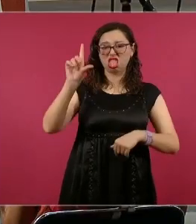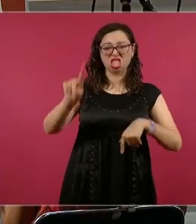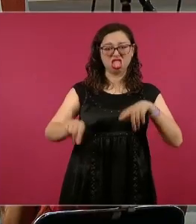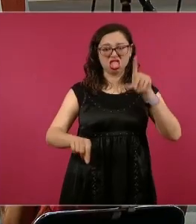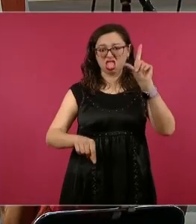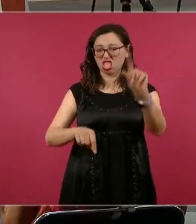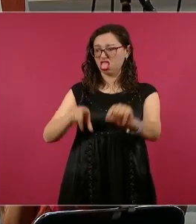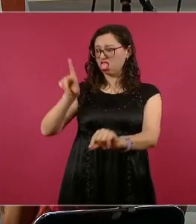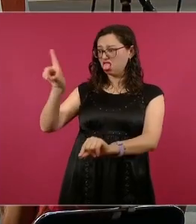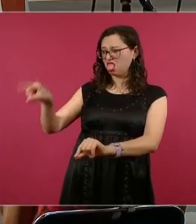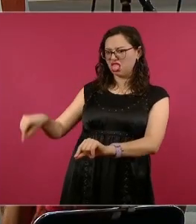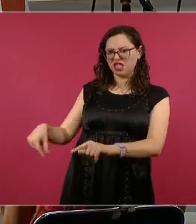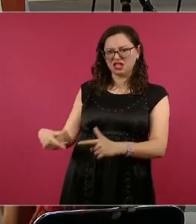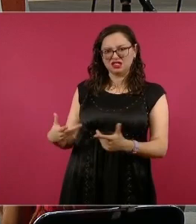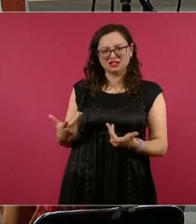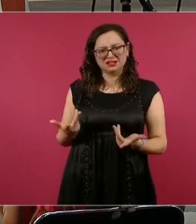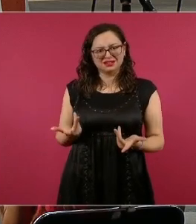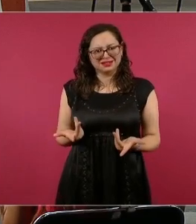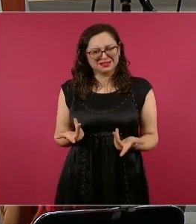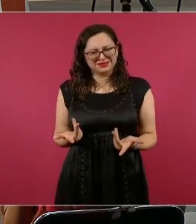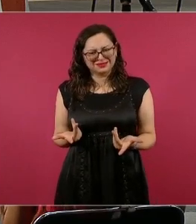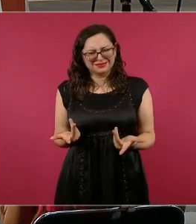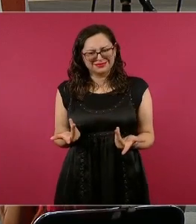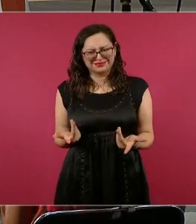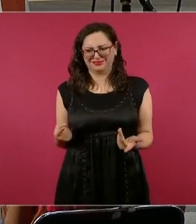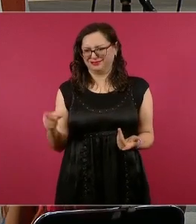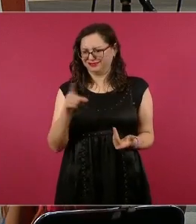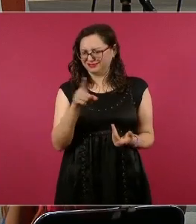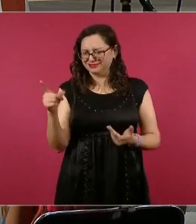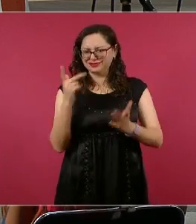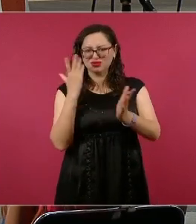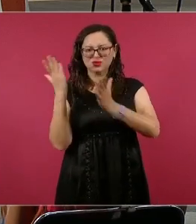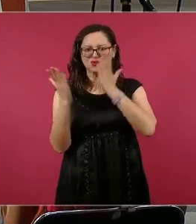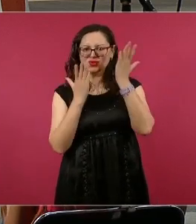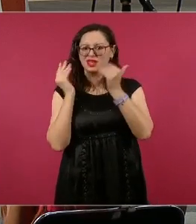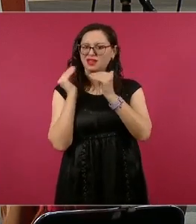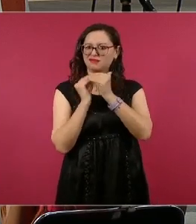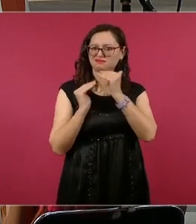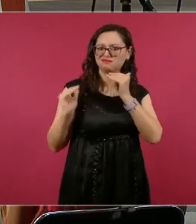que están en los centros de estudios académicos